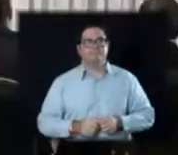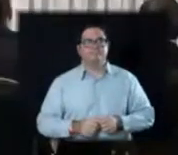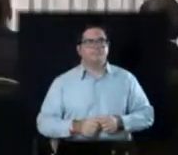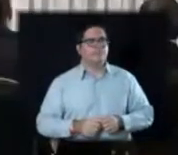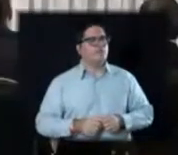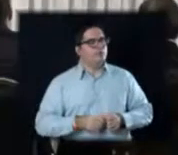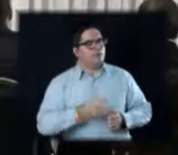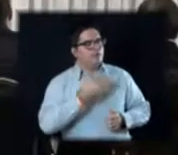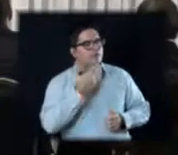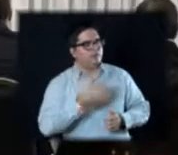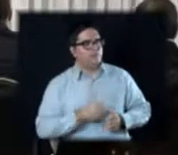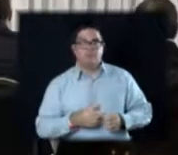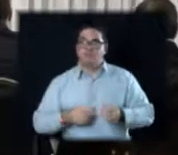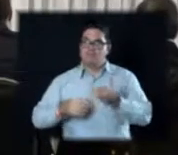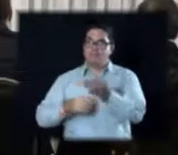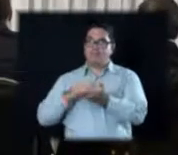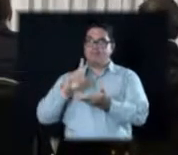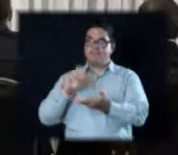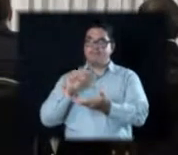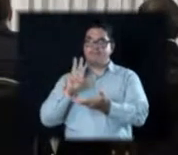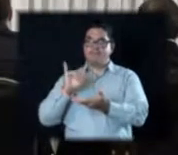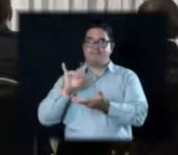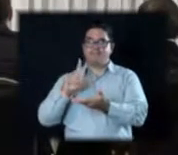David, está bien.